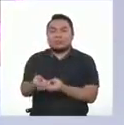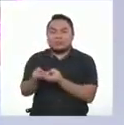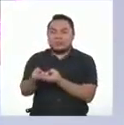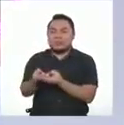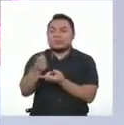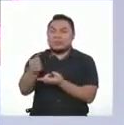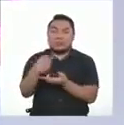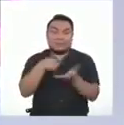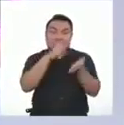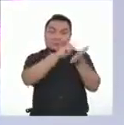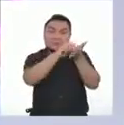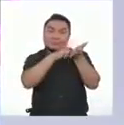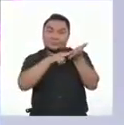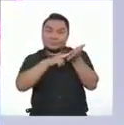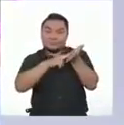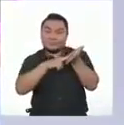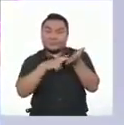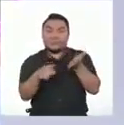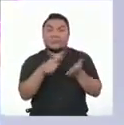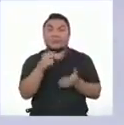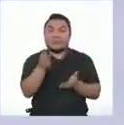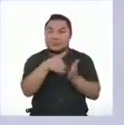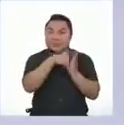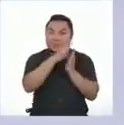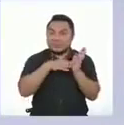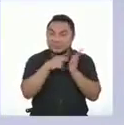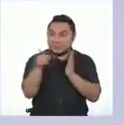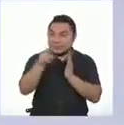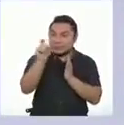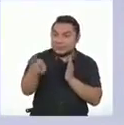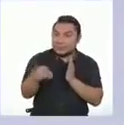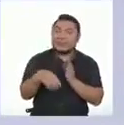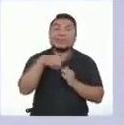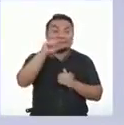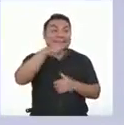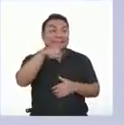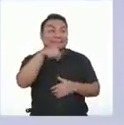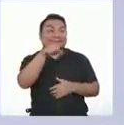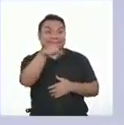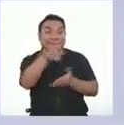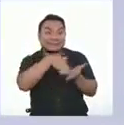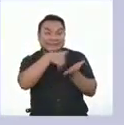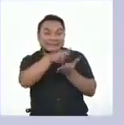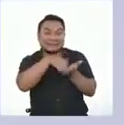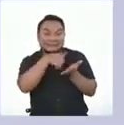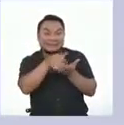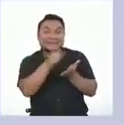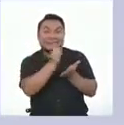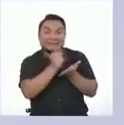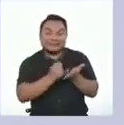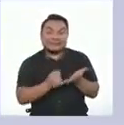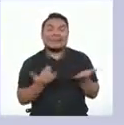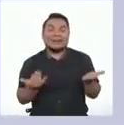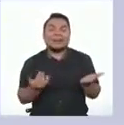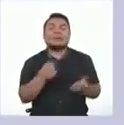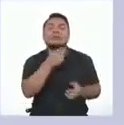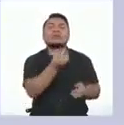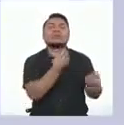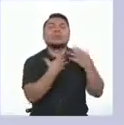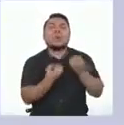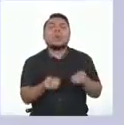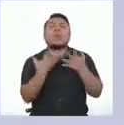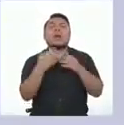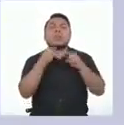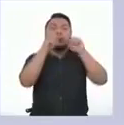Entonces, ¿coloreamos solo el 20% de nuestro cuadrado? Así es, Patricia. ¿Y puedes decirme